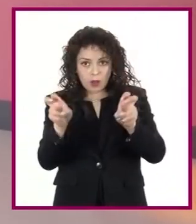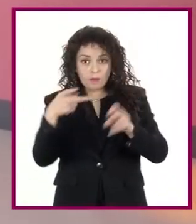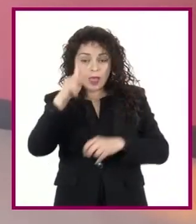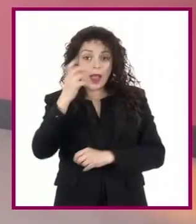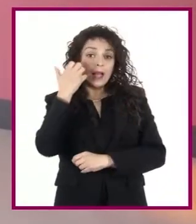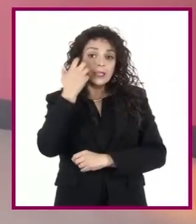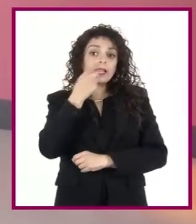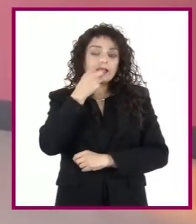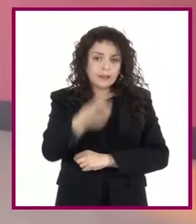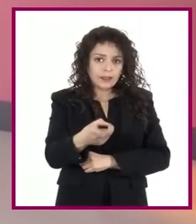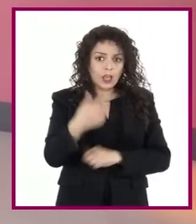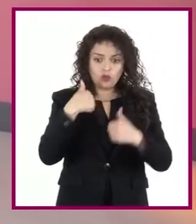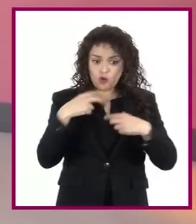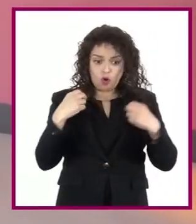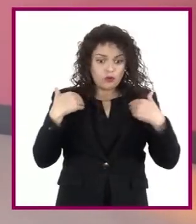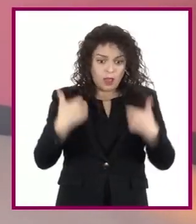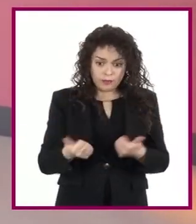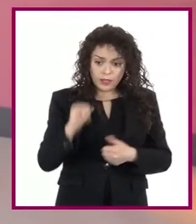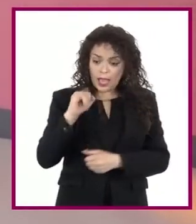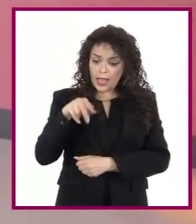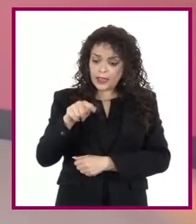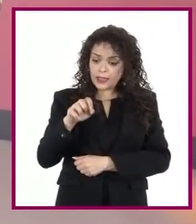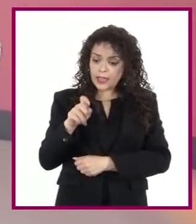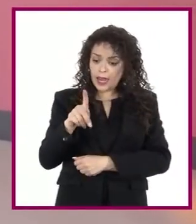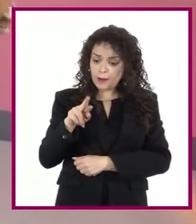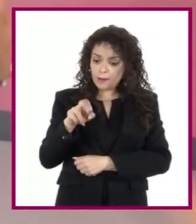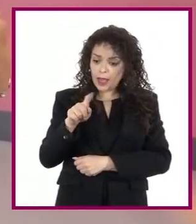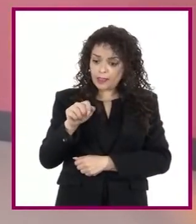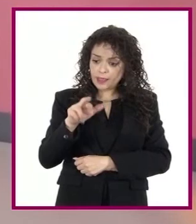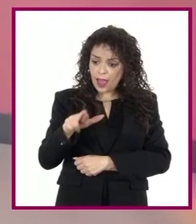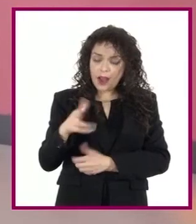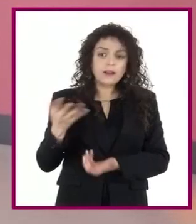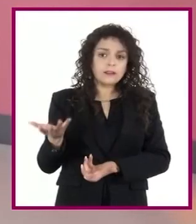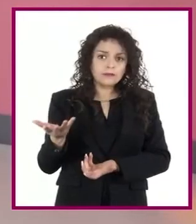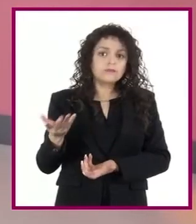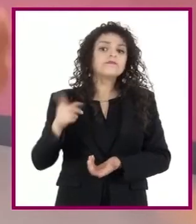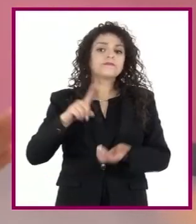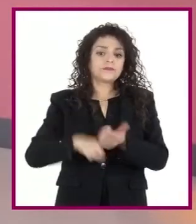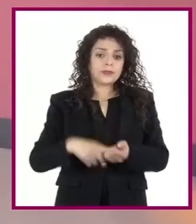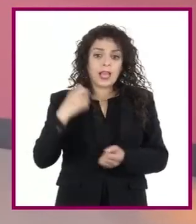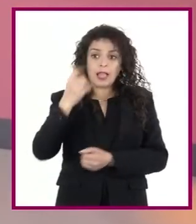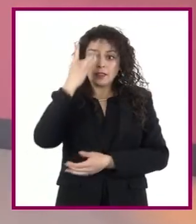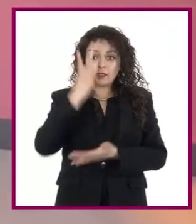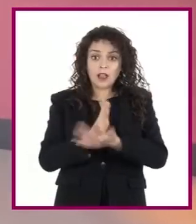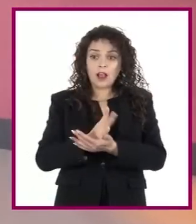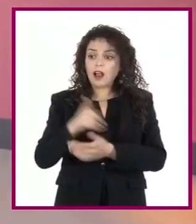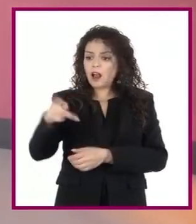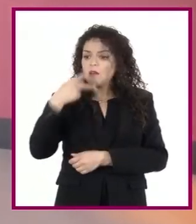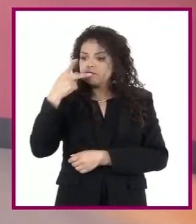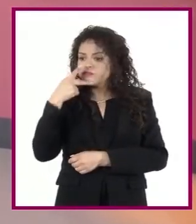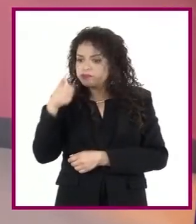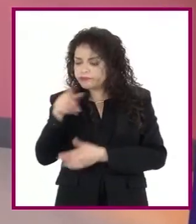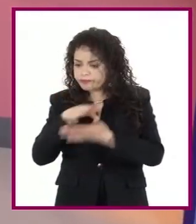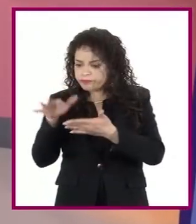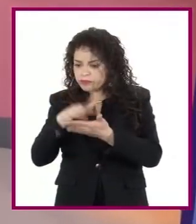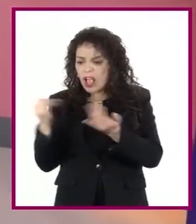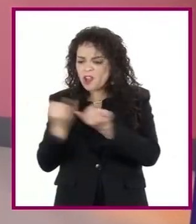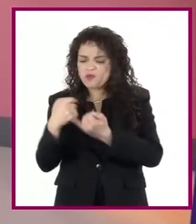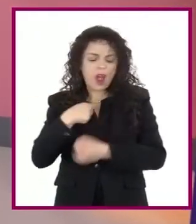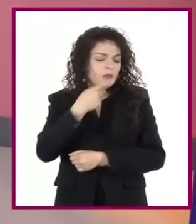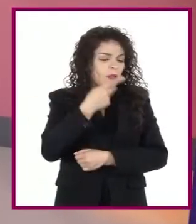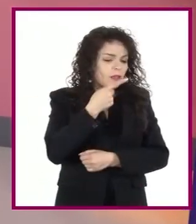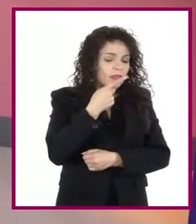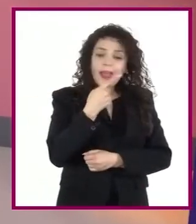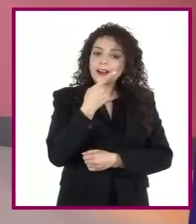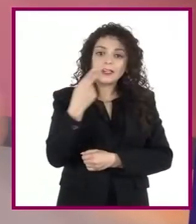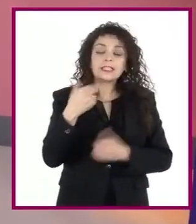interpretemos. Hay que recordar que interpretar es ir más allá de solo repetir lo que dice un texto. También podemos